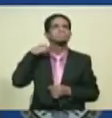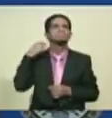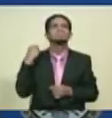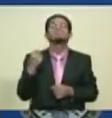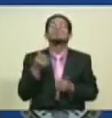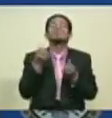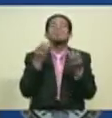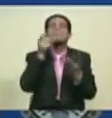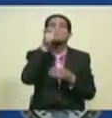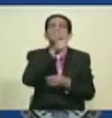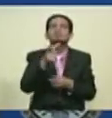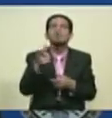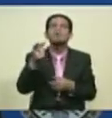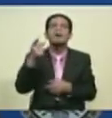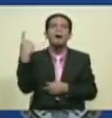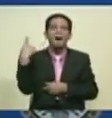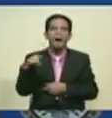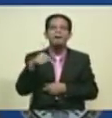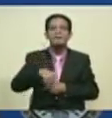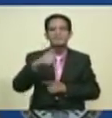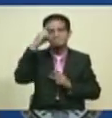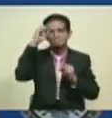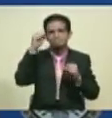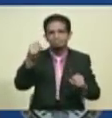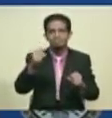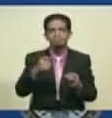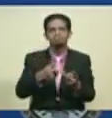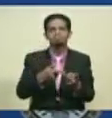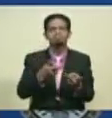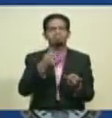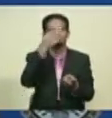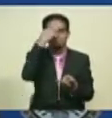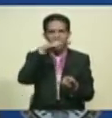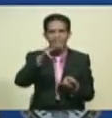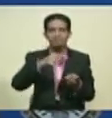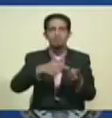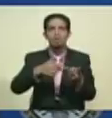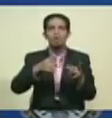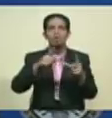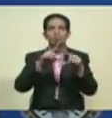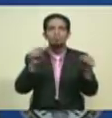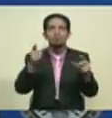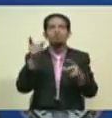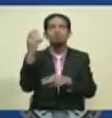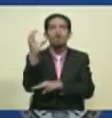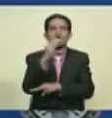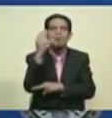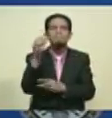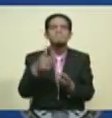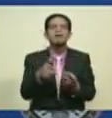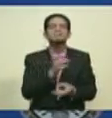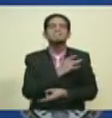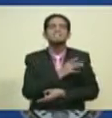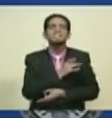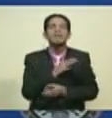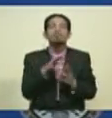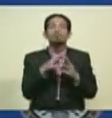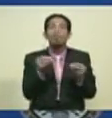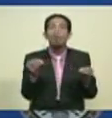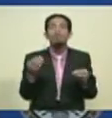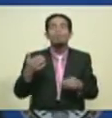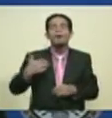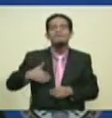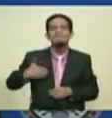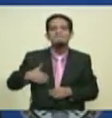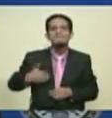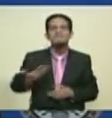esa corporación. Bueno, México, Honduras, Colombia, Chile, todo prácticamente,